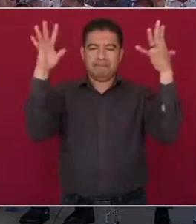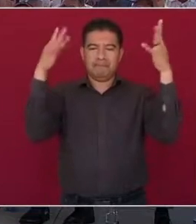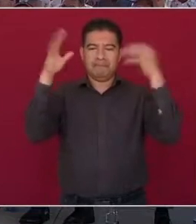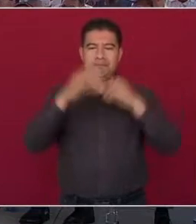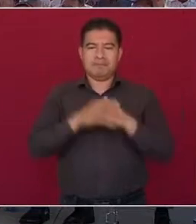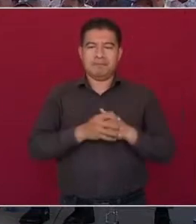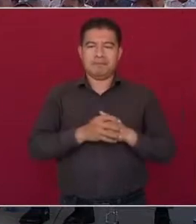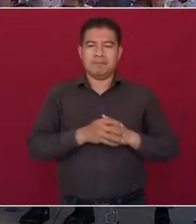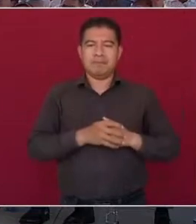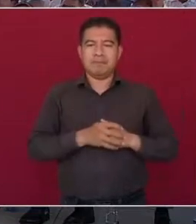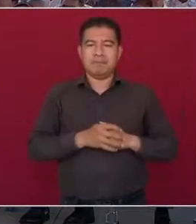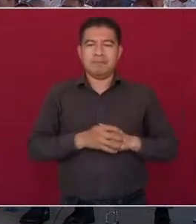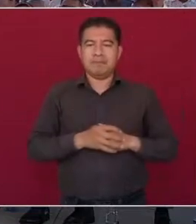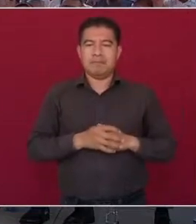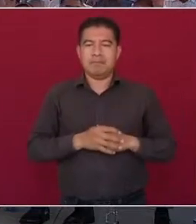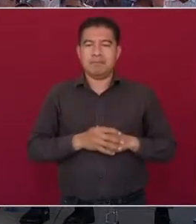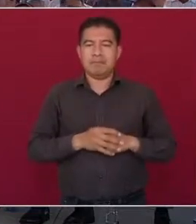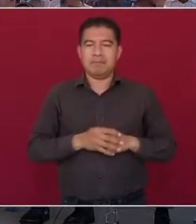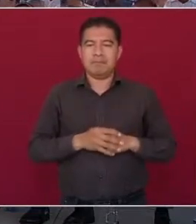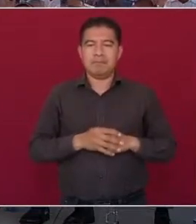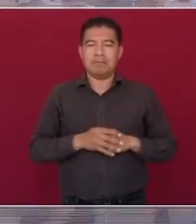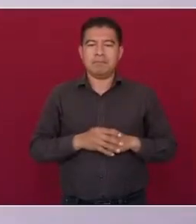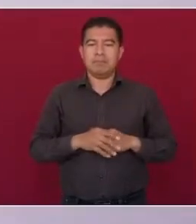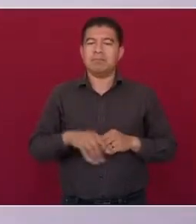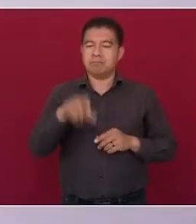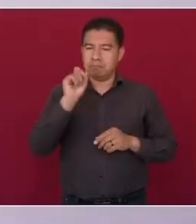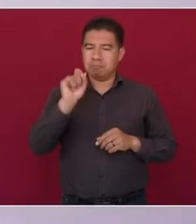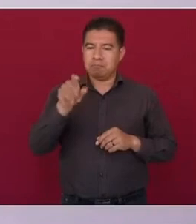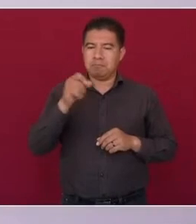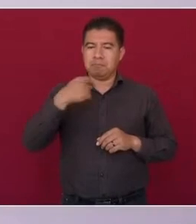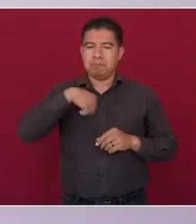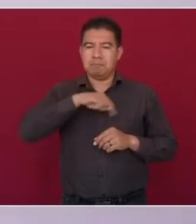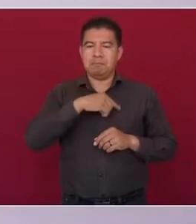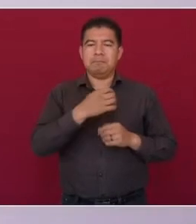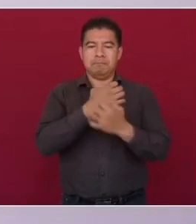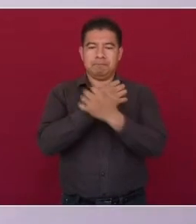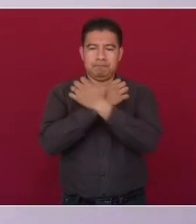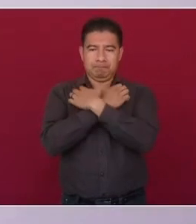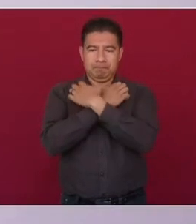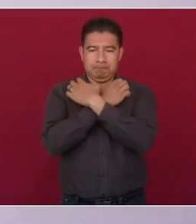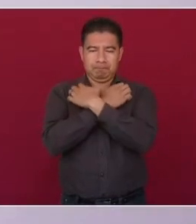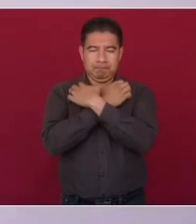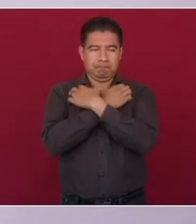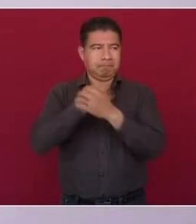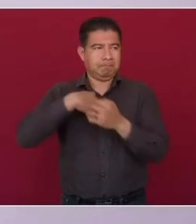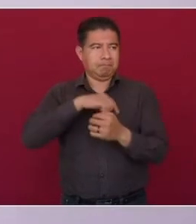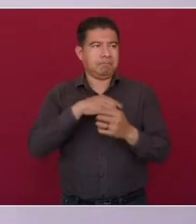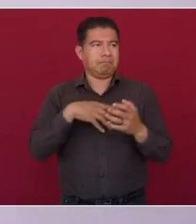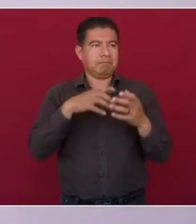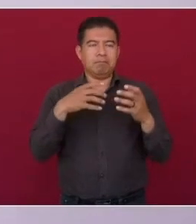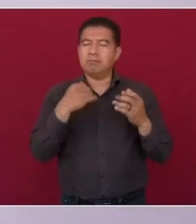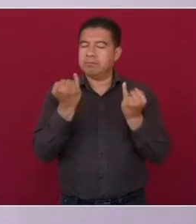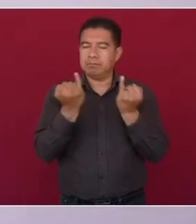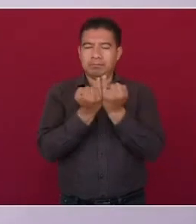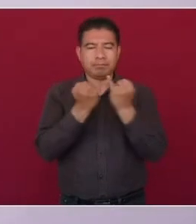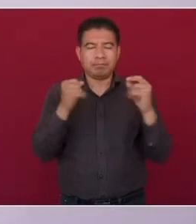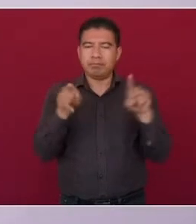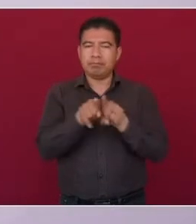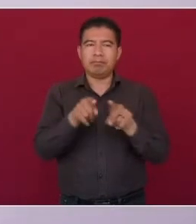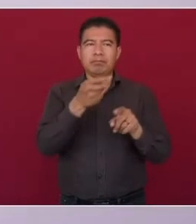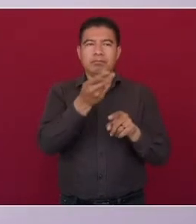Lo mismo estamos haciendo en lo educativo. Hemos basificado